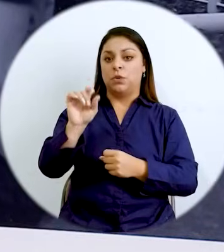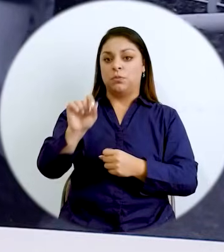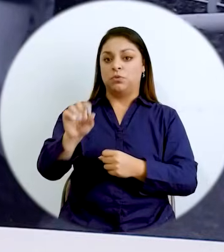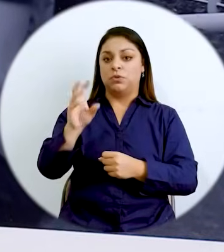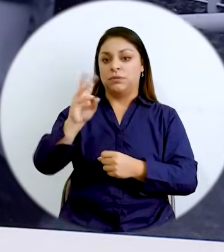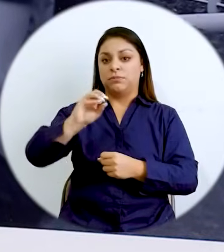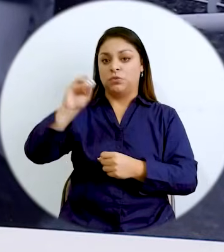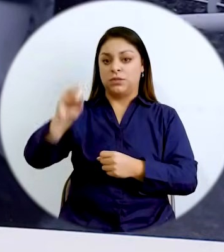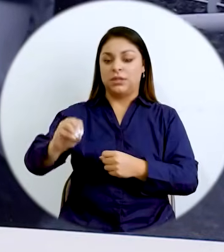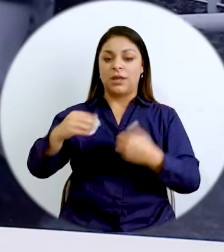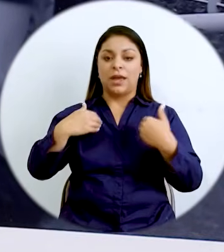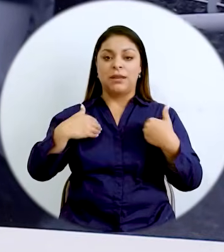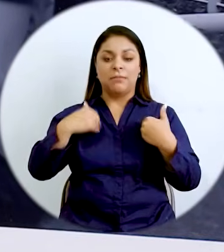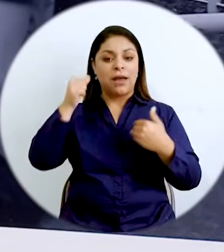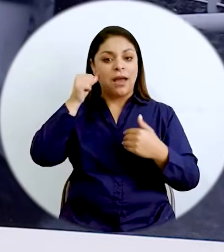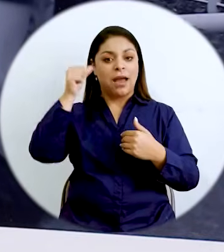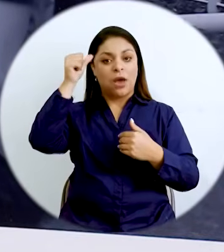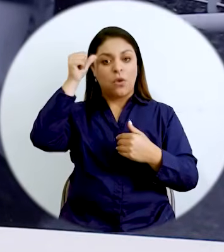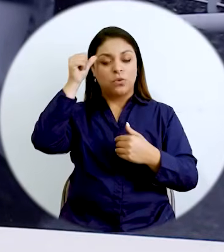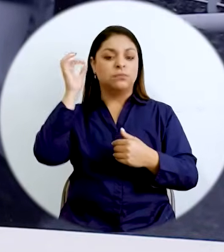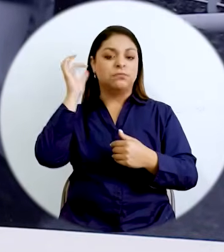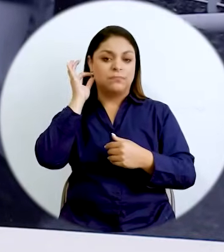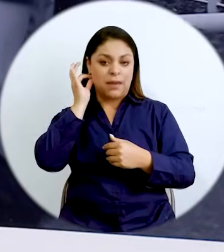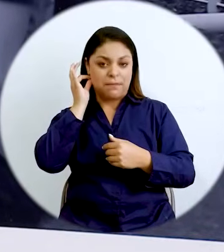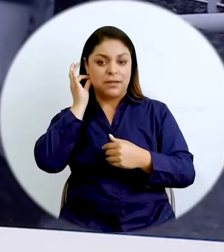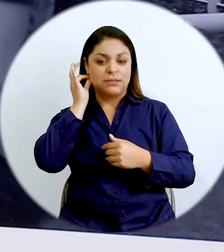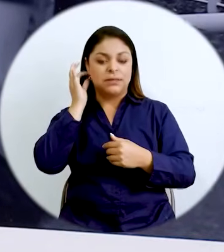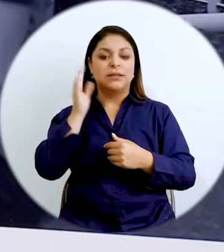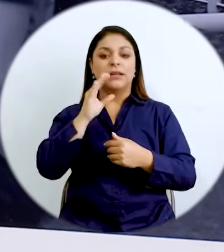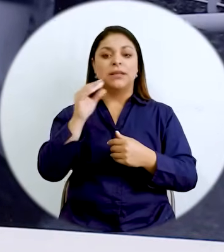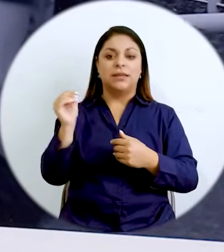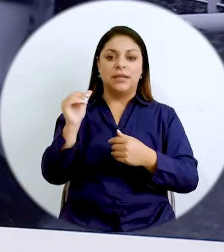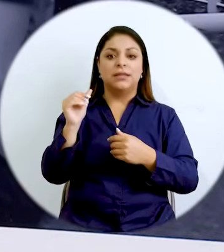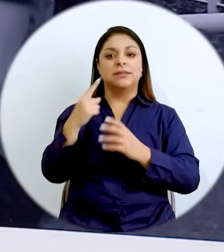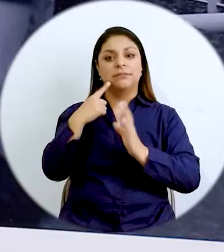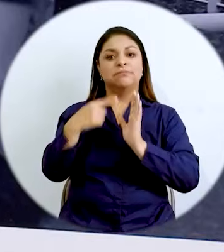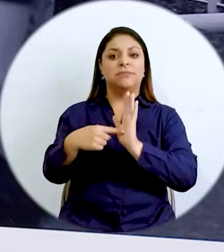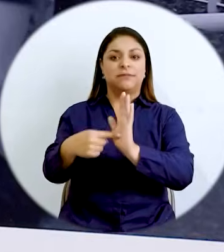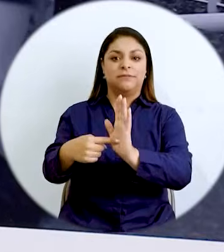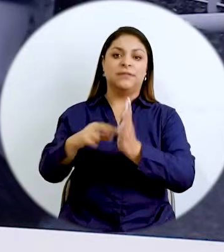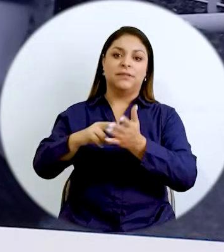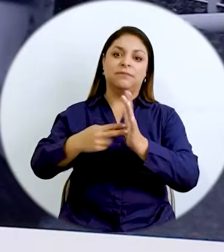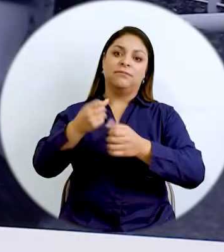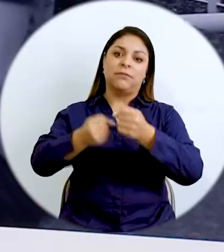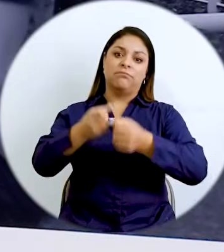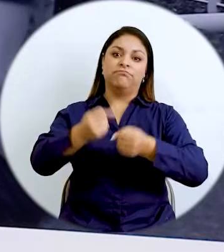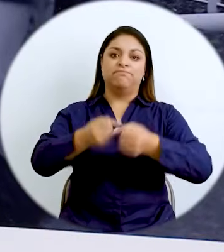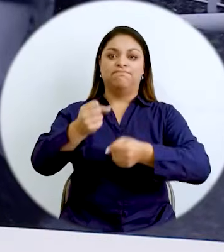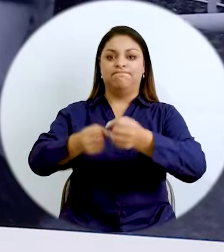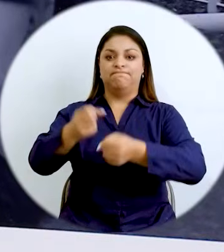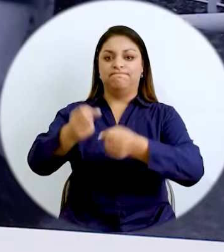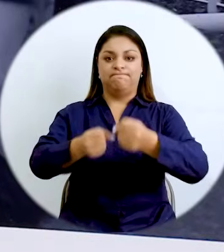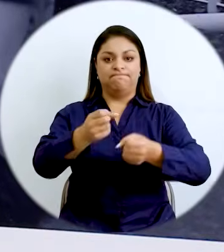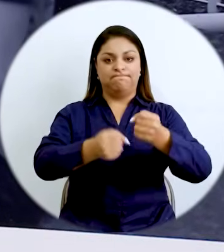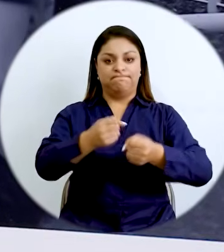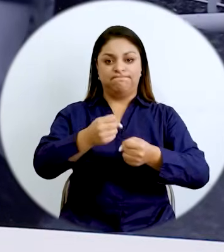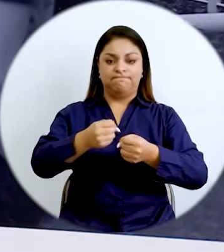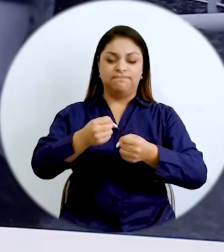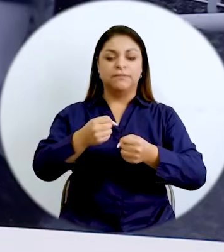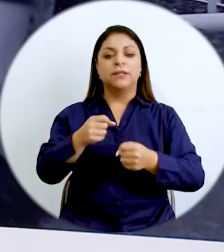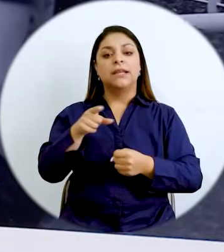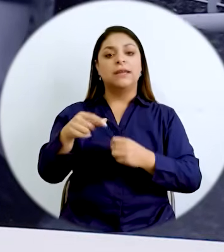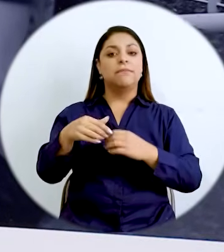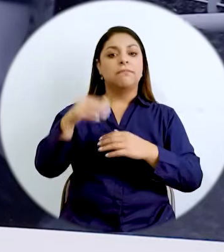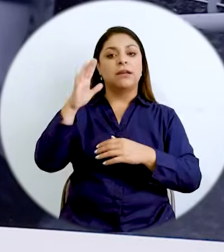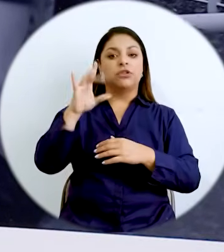95.6% de los animales adultos corresponde a hembras, reflejando la especialización de la explotación lechera. Y más del 60%